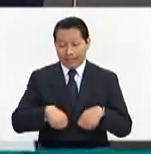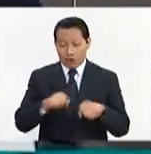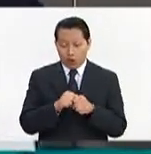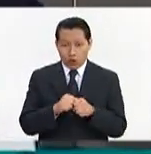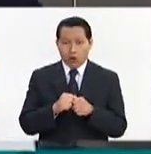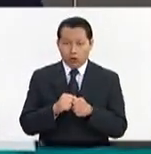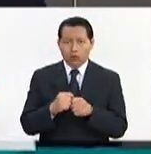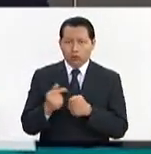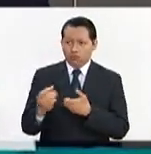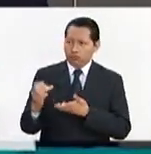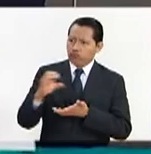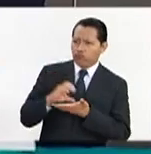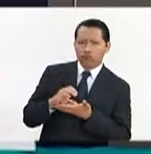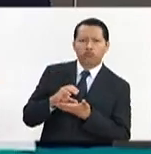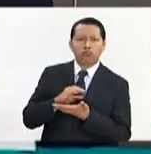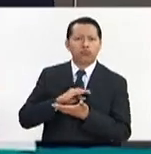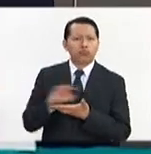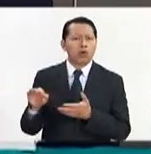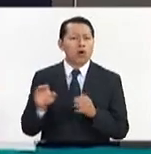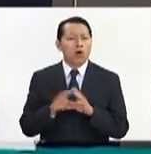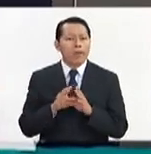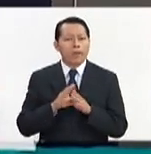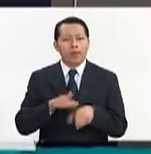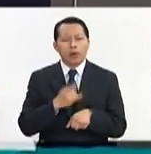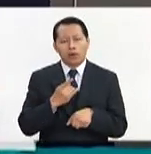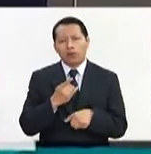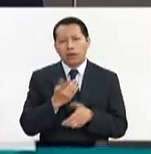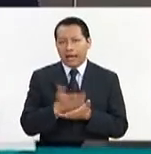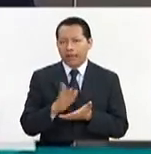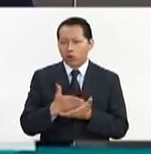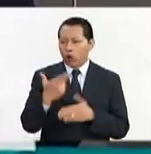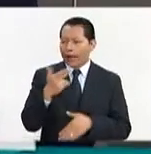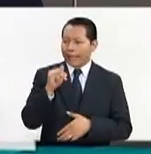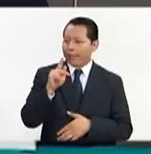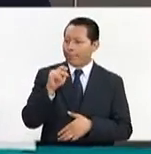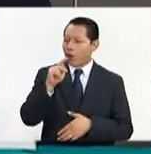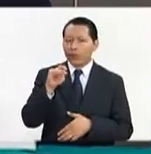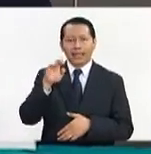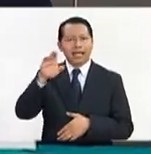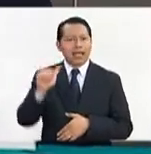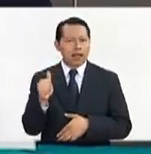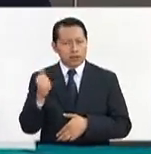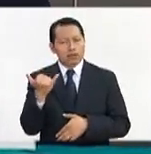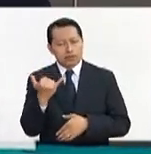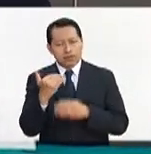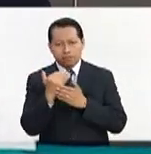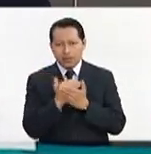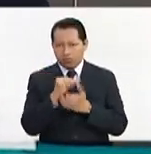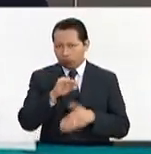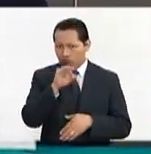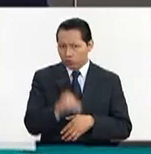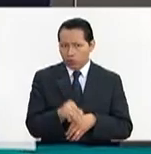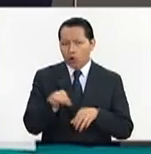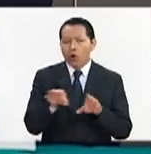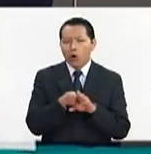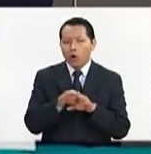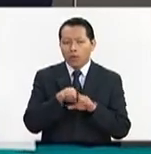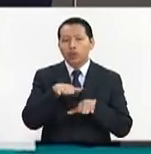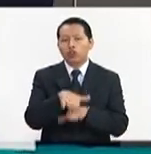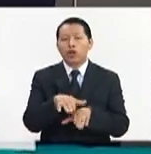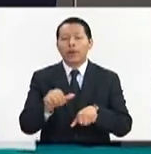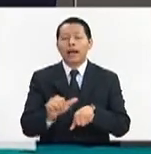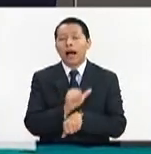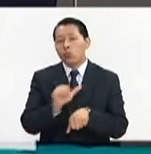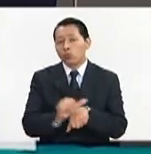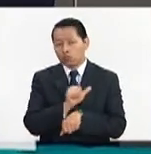mayor porcentaje con relación a los créditos hipotecarios y en un menor porcentaje con relación al tema de